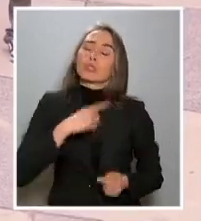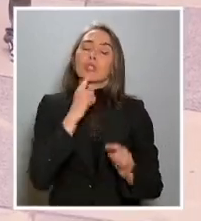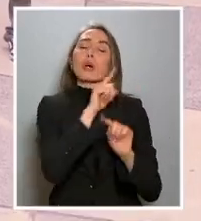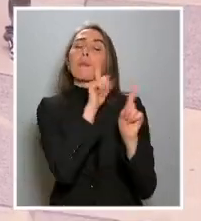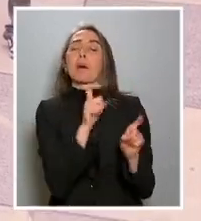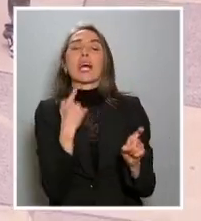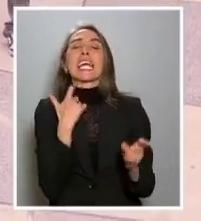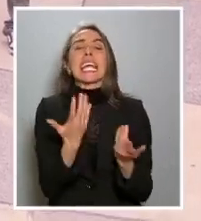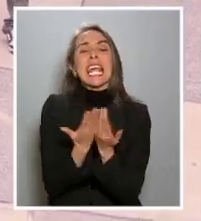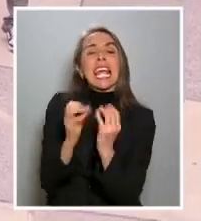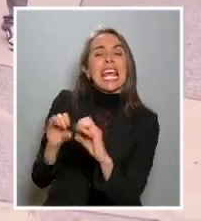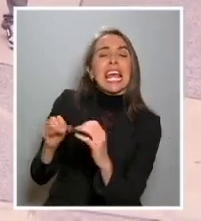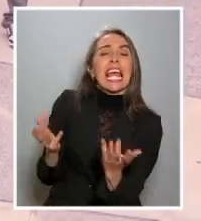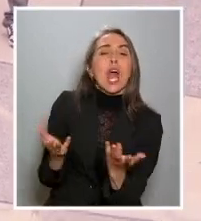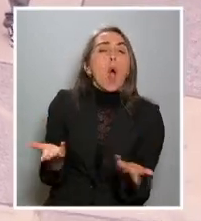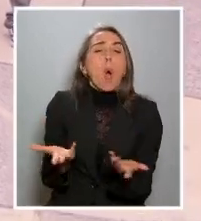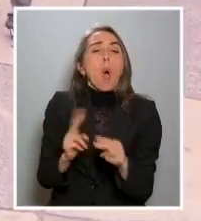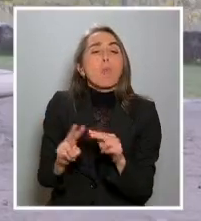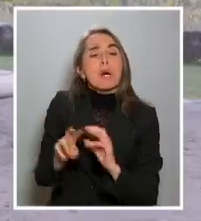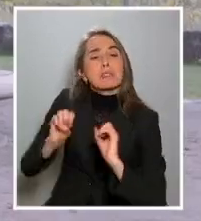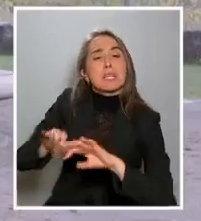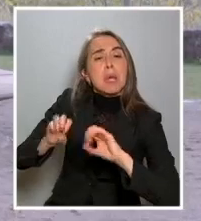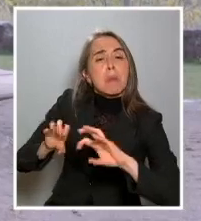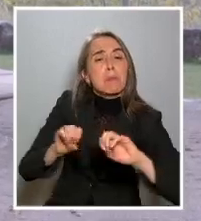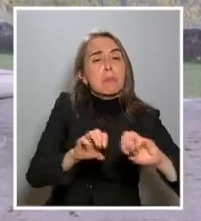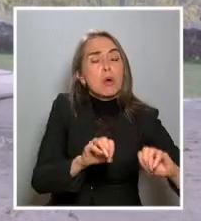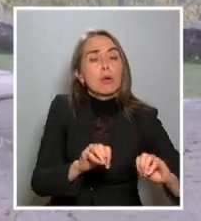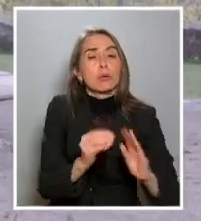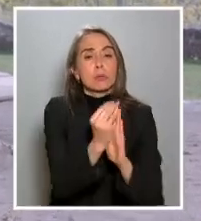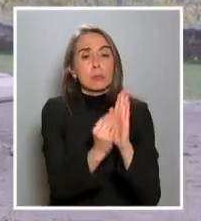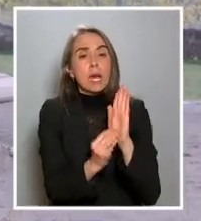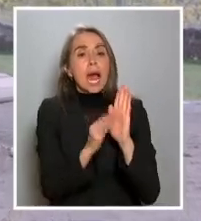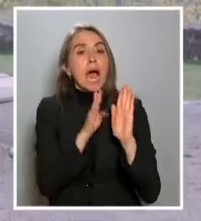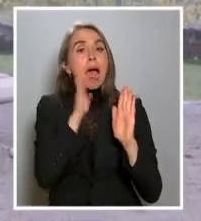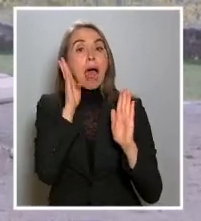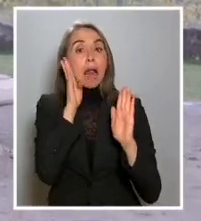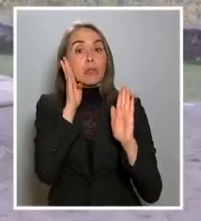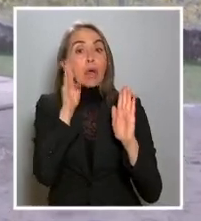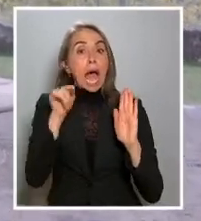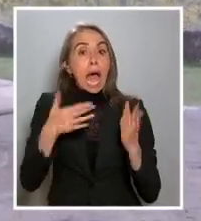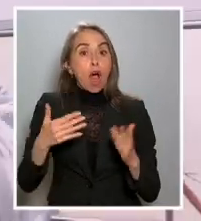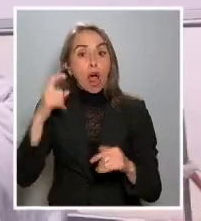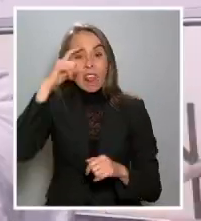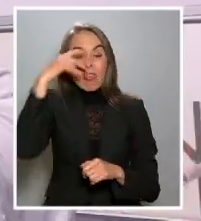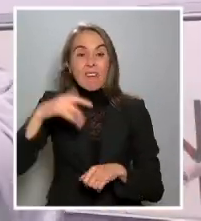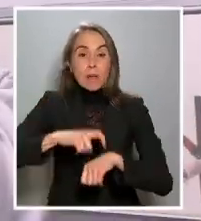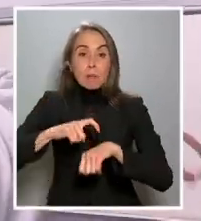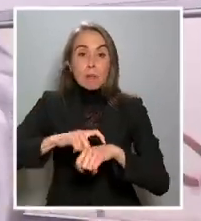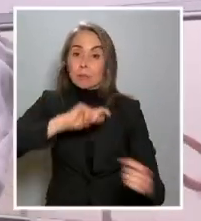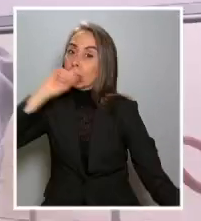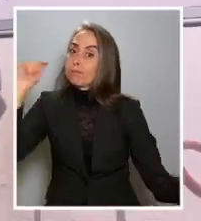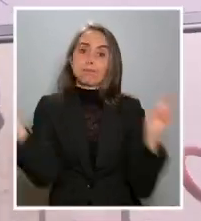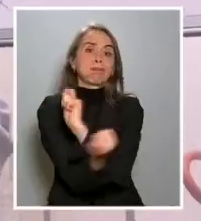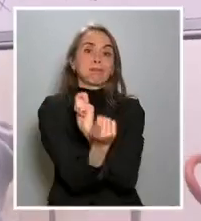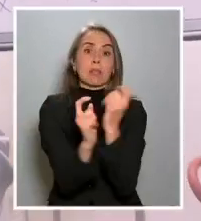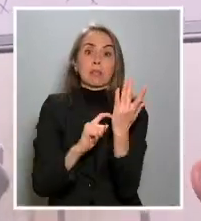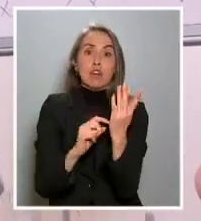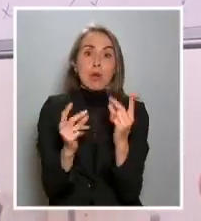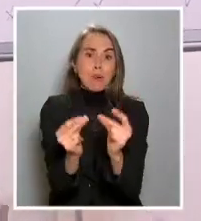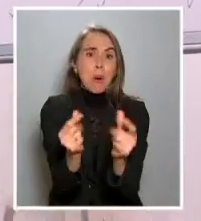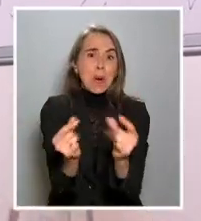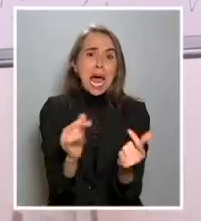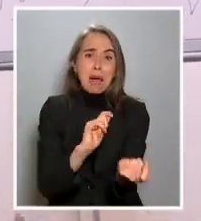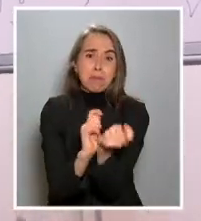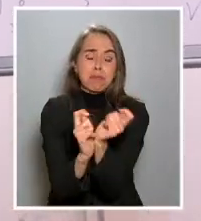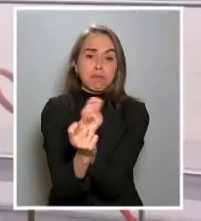qué educamos y cómo lo hacemos, actualizándonos a los desafiantes tiempos de radical y veloz cambio tecnológico que